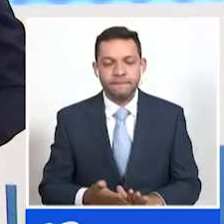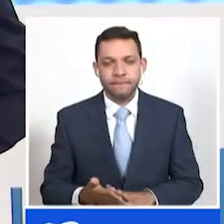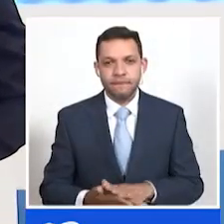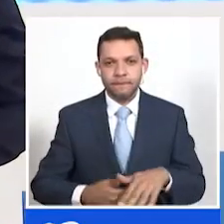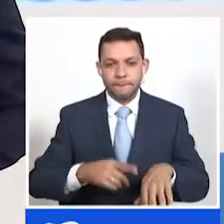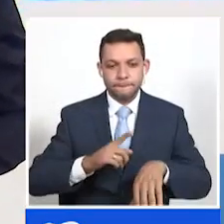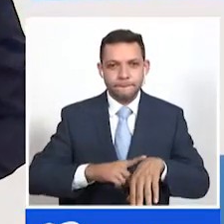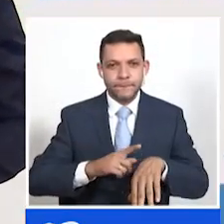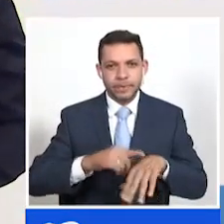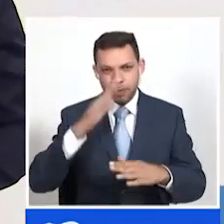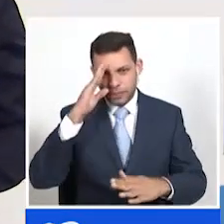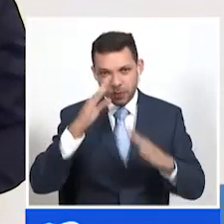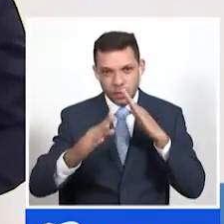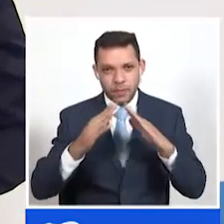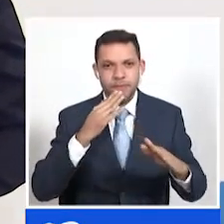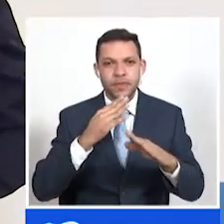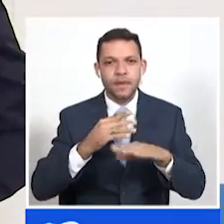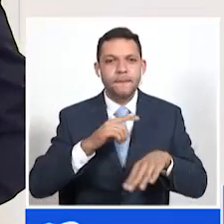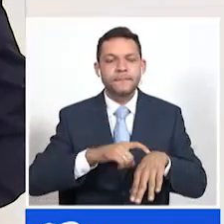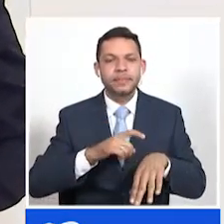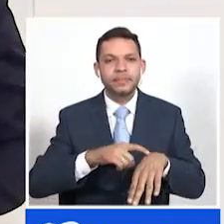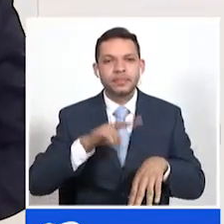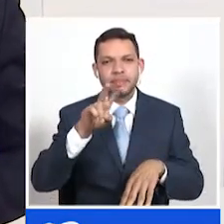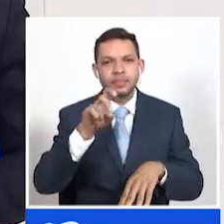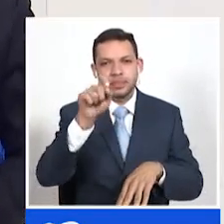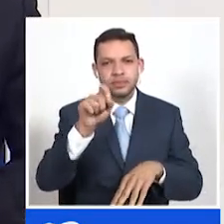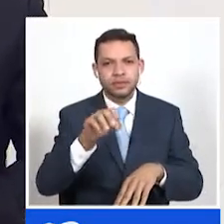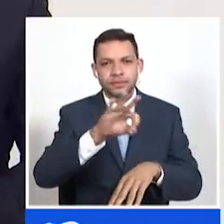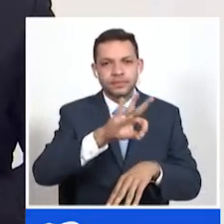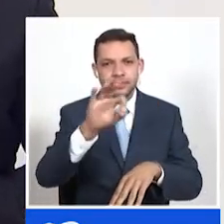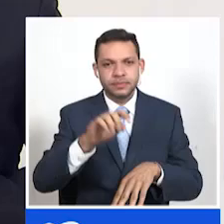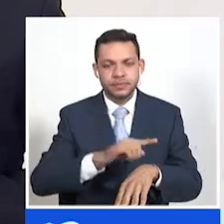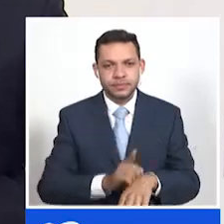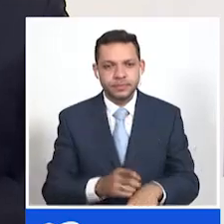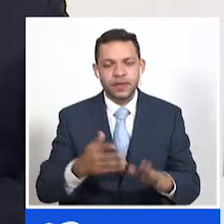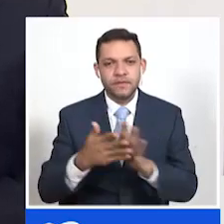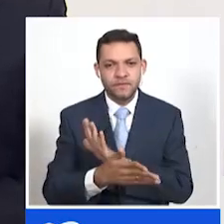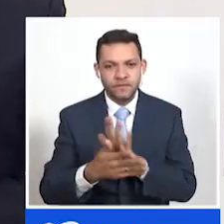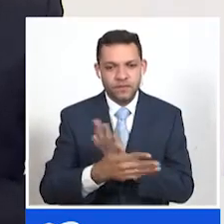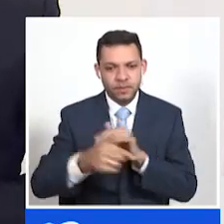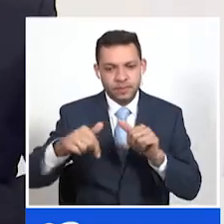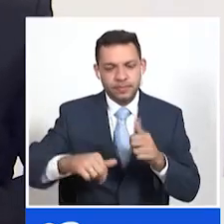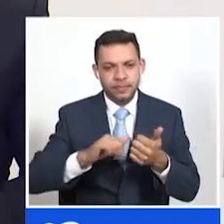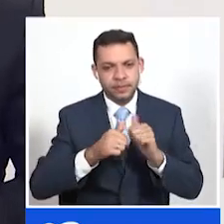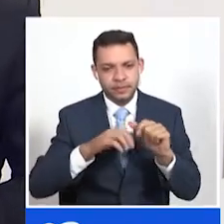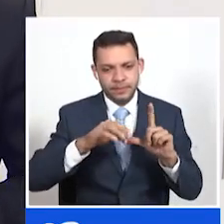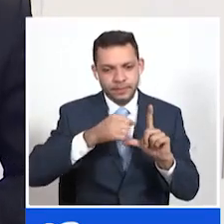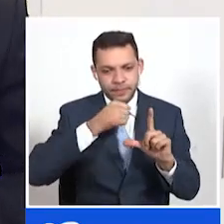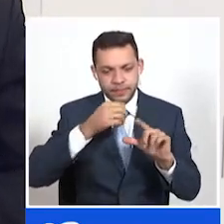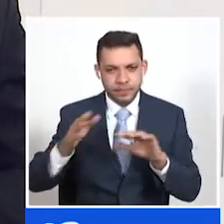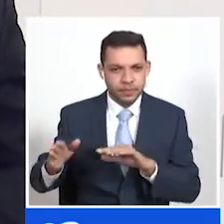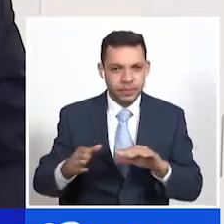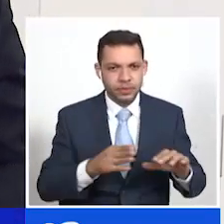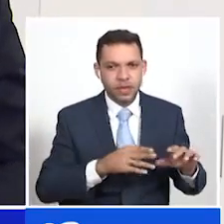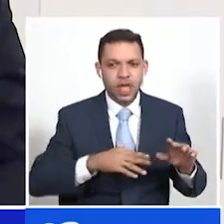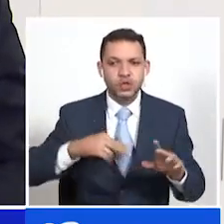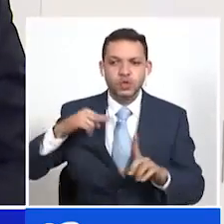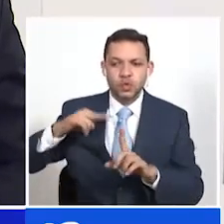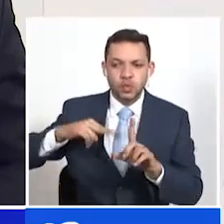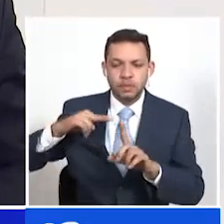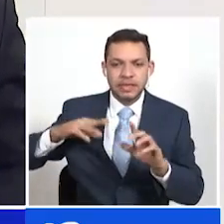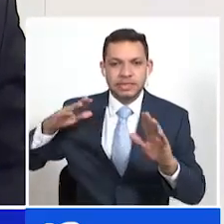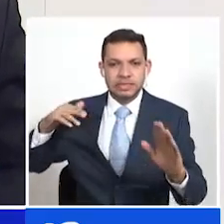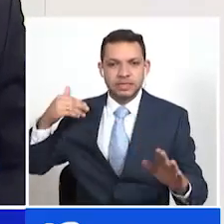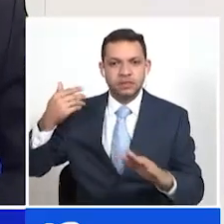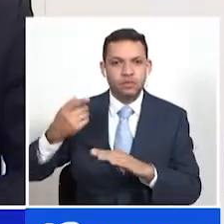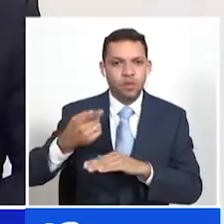Hola, ¿qué tal? Muy buenas noches, 7:38 minutos, bienvenidos a la información deportiva en Telecafé Noticias. Después de casi dos meses sin conocer la victoria,